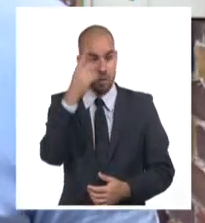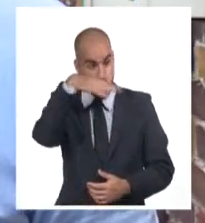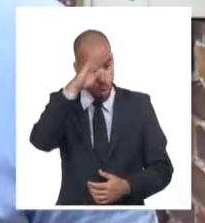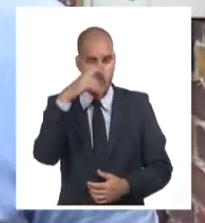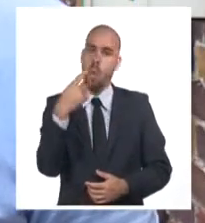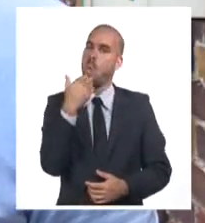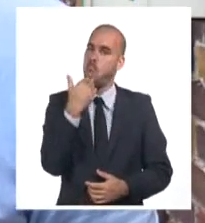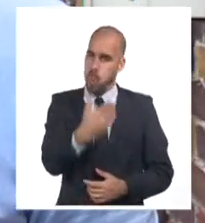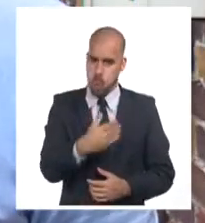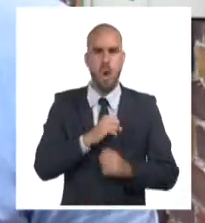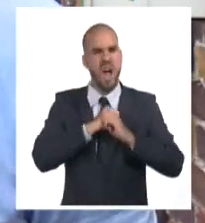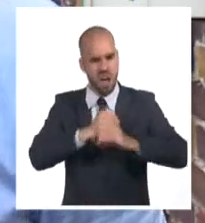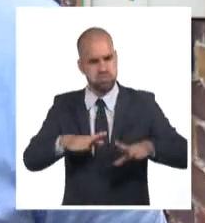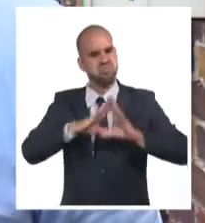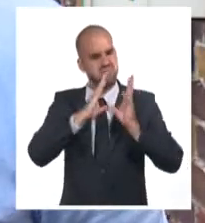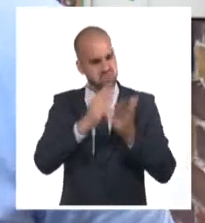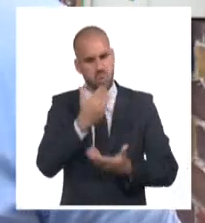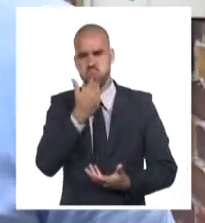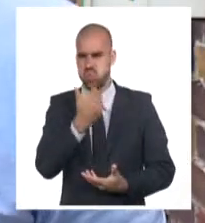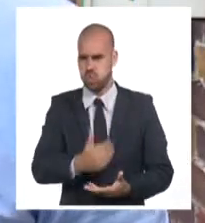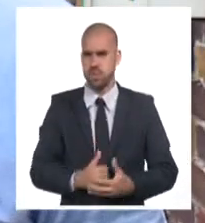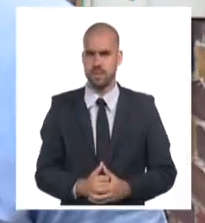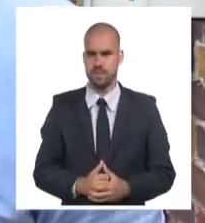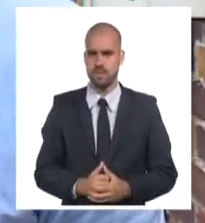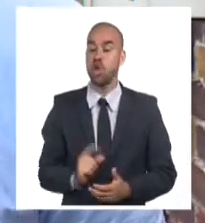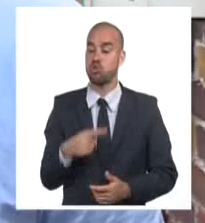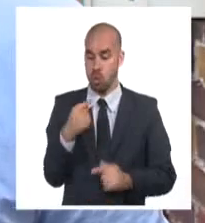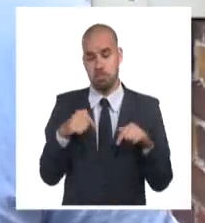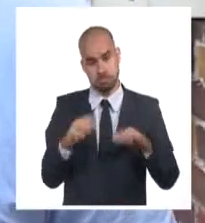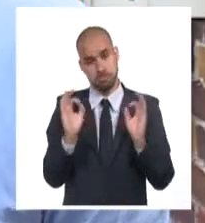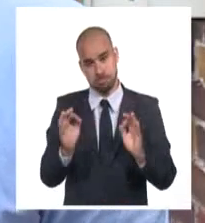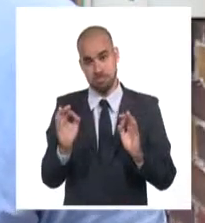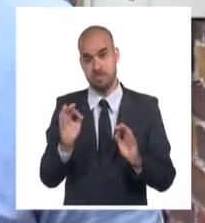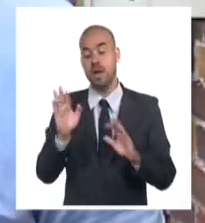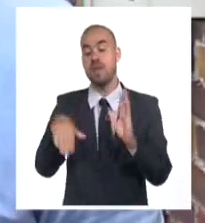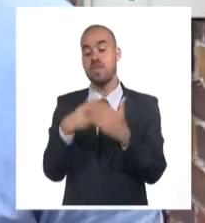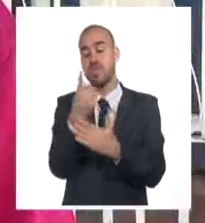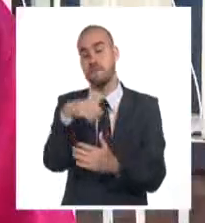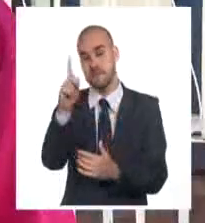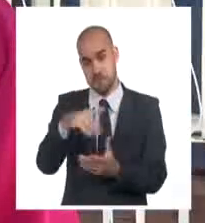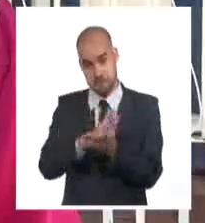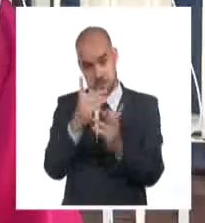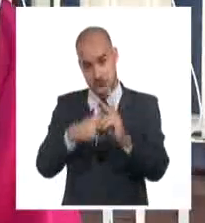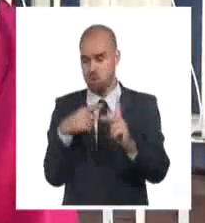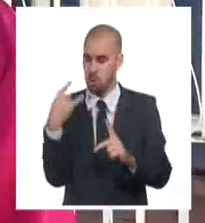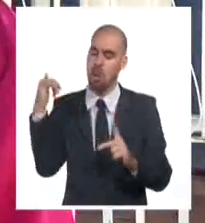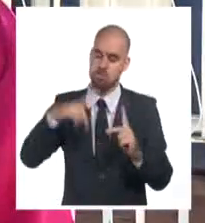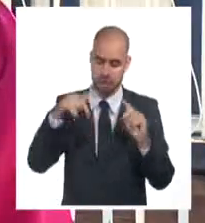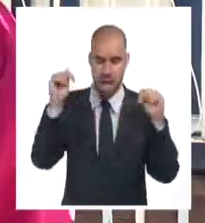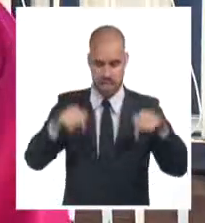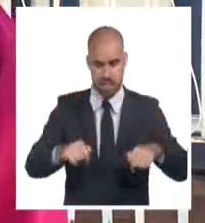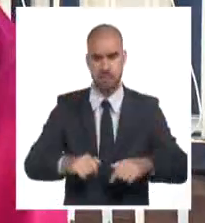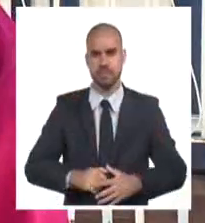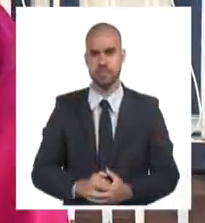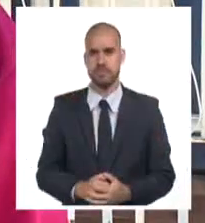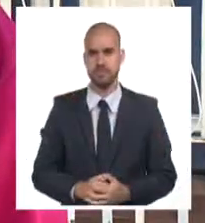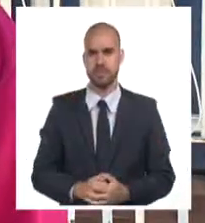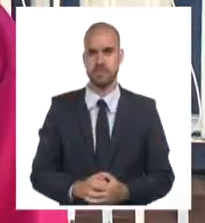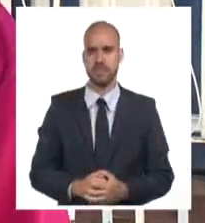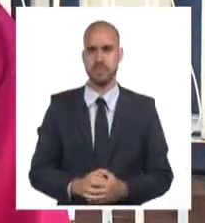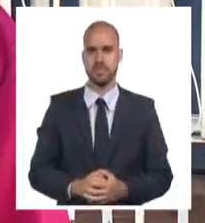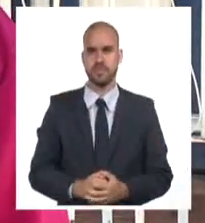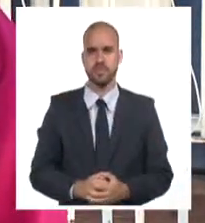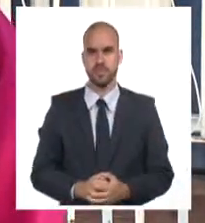interesante a replicar y a seguir, y por eso los estamos acompañando en este Día del Trabajador. En estos tiempos es más